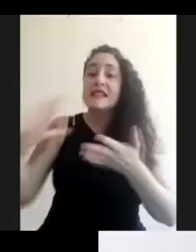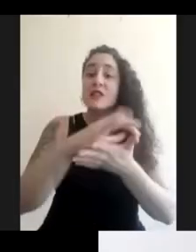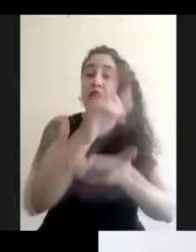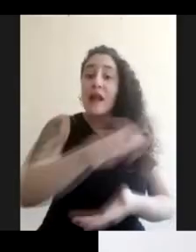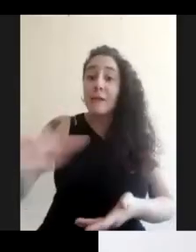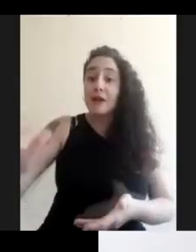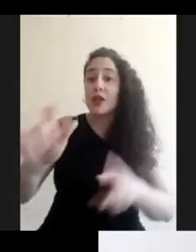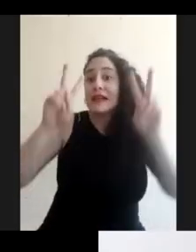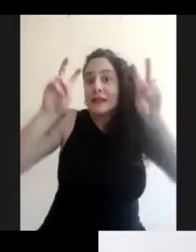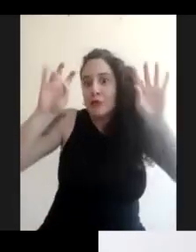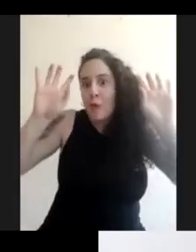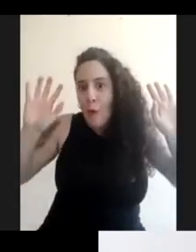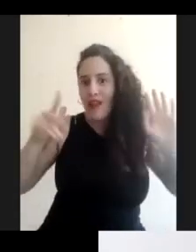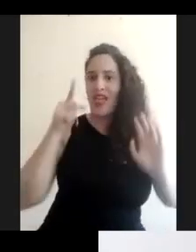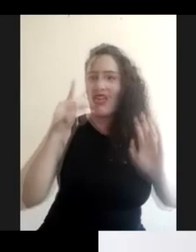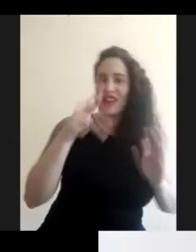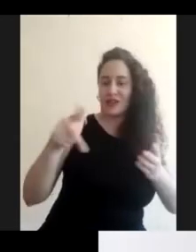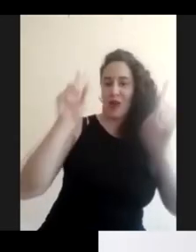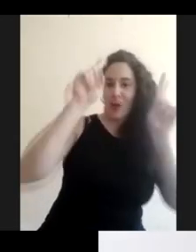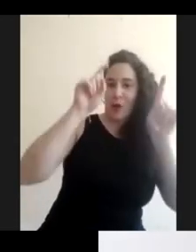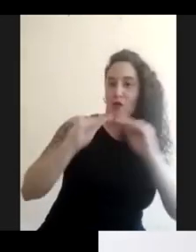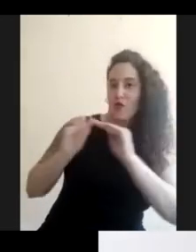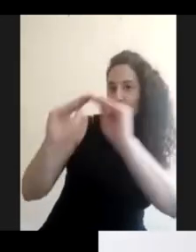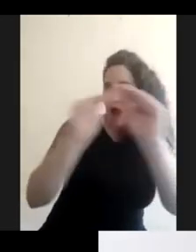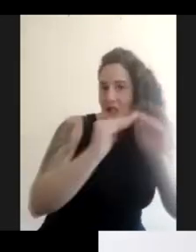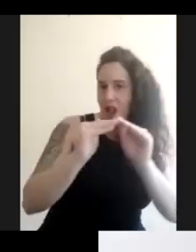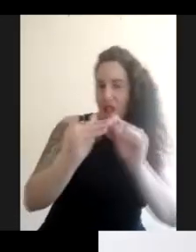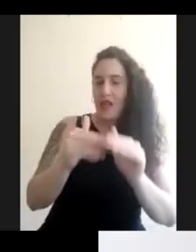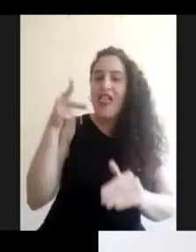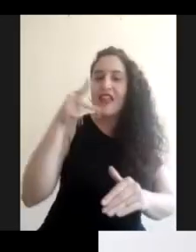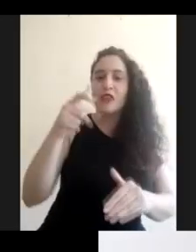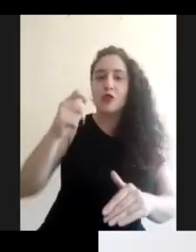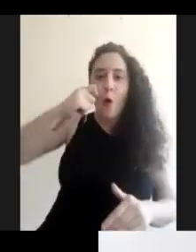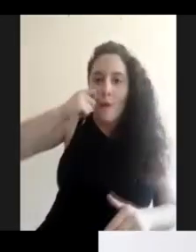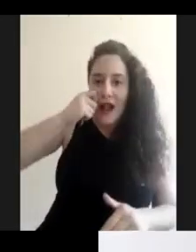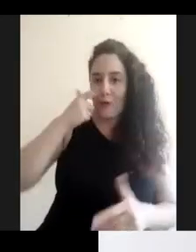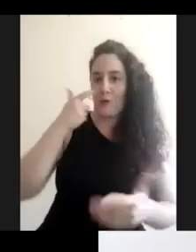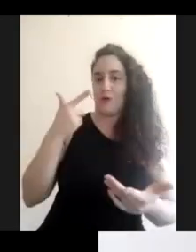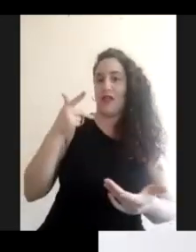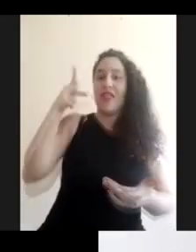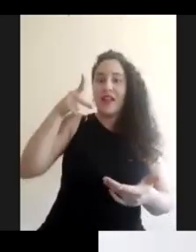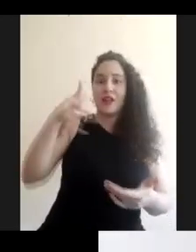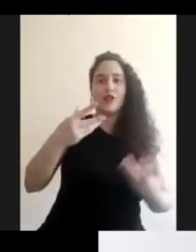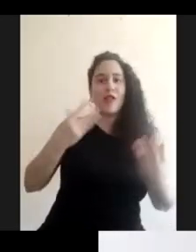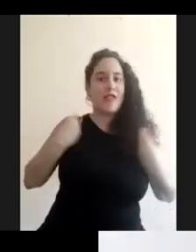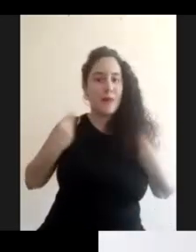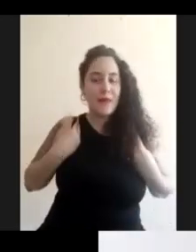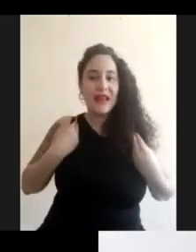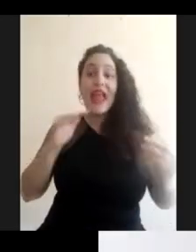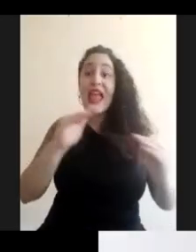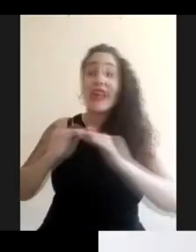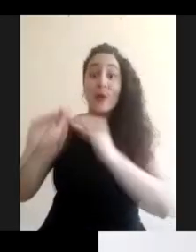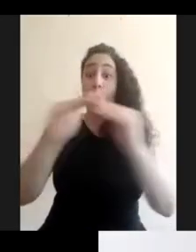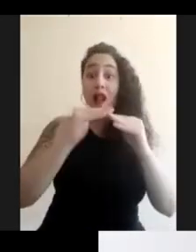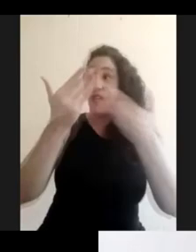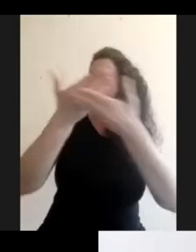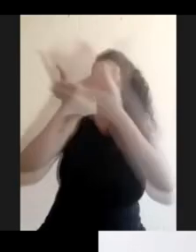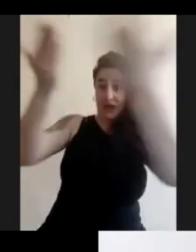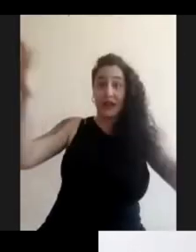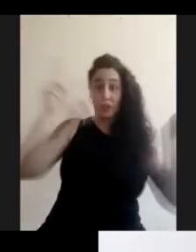tener derecho a la educación y derecho a ser humano y derecho a poder vivir en igualdad con el resto de